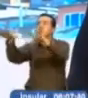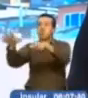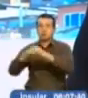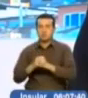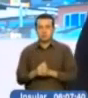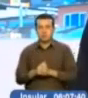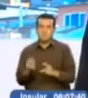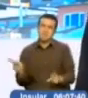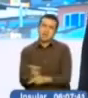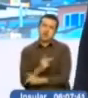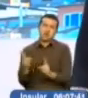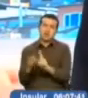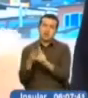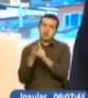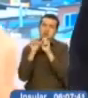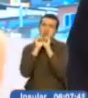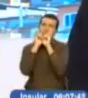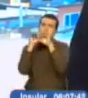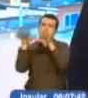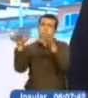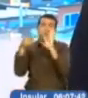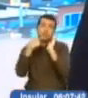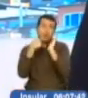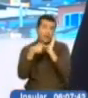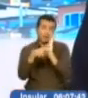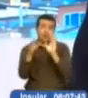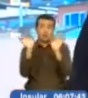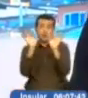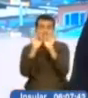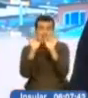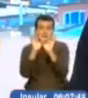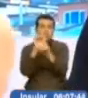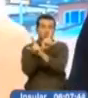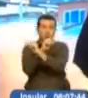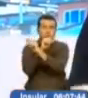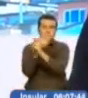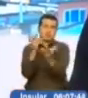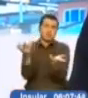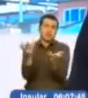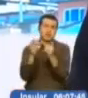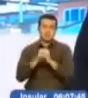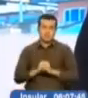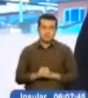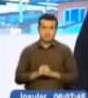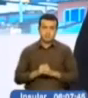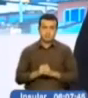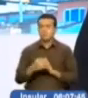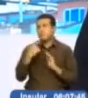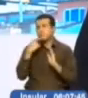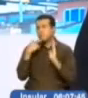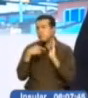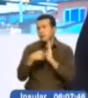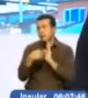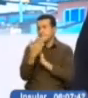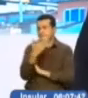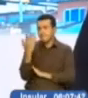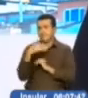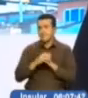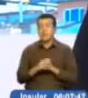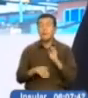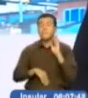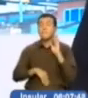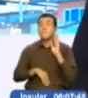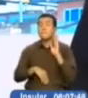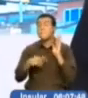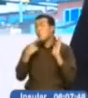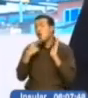Es decir, ¿no? Claro, pensemos en lo de las redes sociales. Eso tiene una particularidad, es precisamente esto de que es más fácil